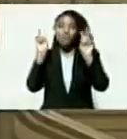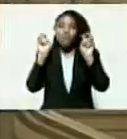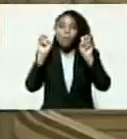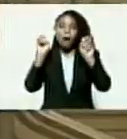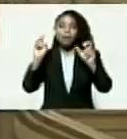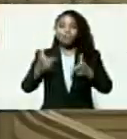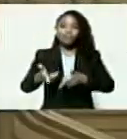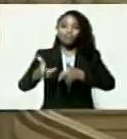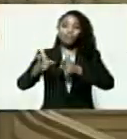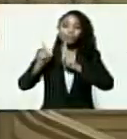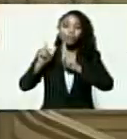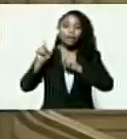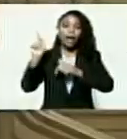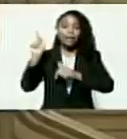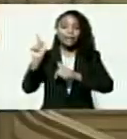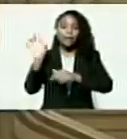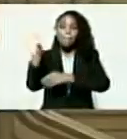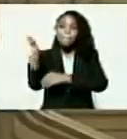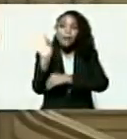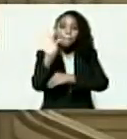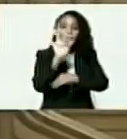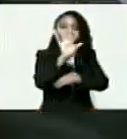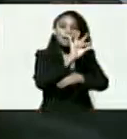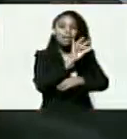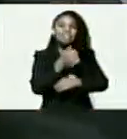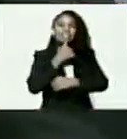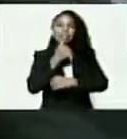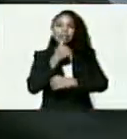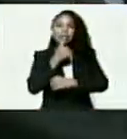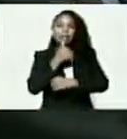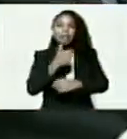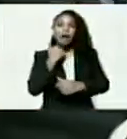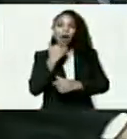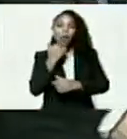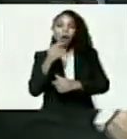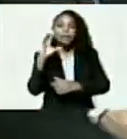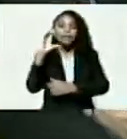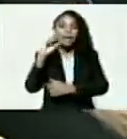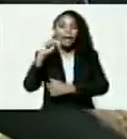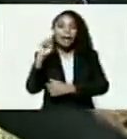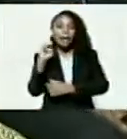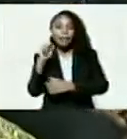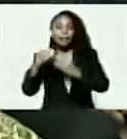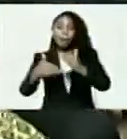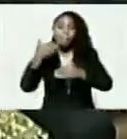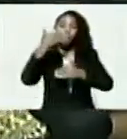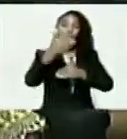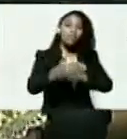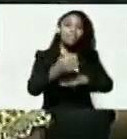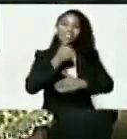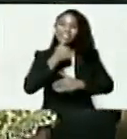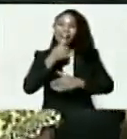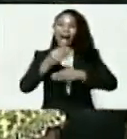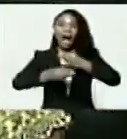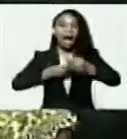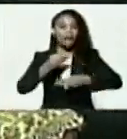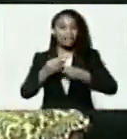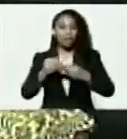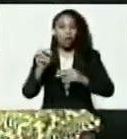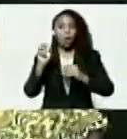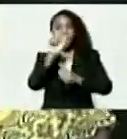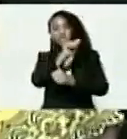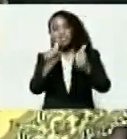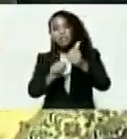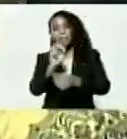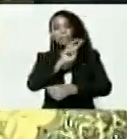autoridades, elegirán desde su seno a quien va a presidir el Consejo Nacional Electoral venezolano, además quienes van a ser los vicepresidentes